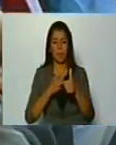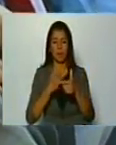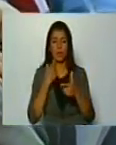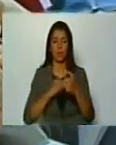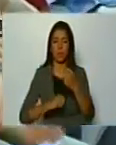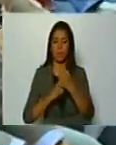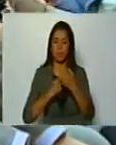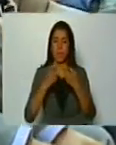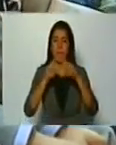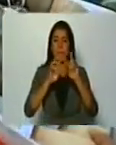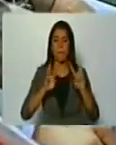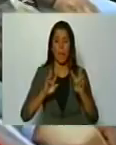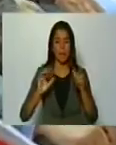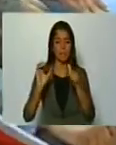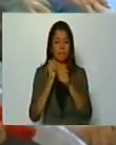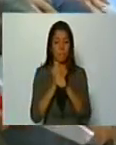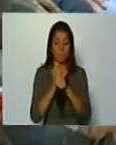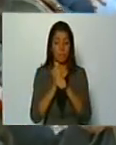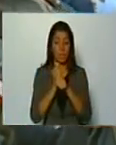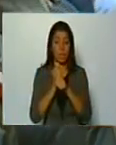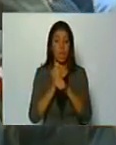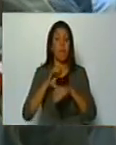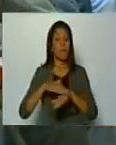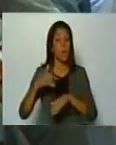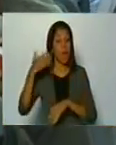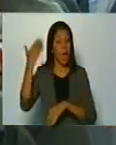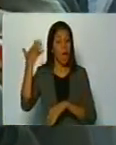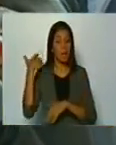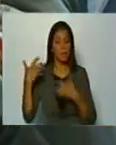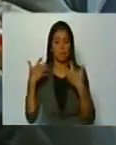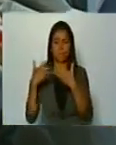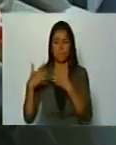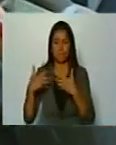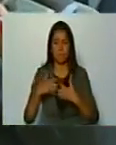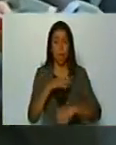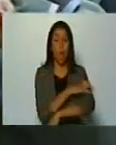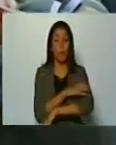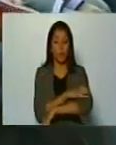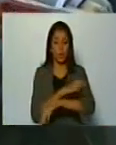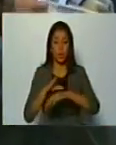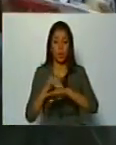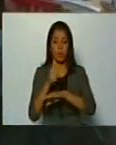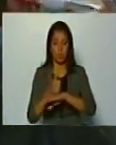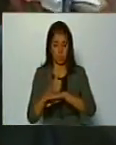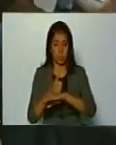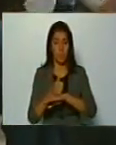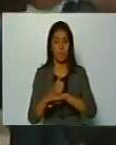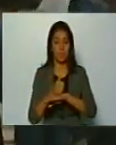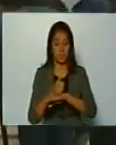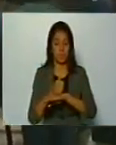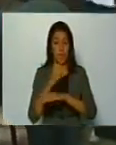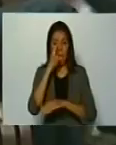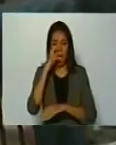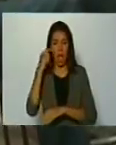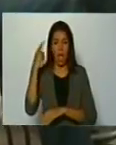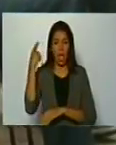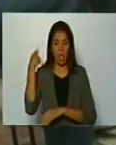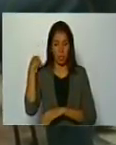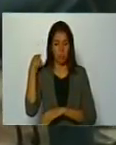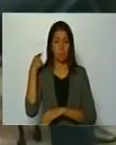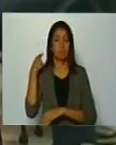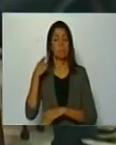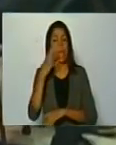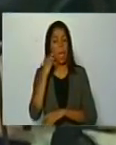la paz luego de los episodios de violencia fascista contra el pueblo venezolano que hemos vivido en años